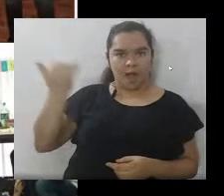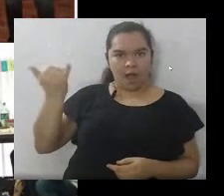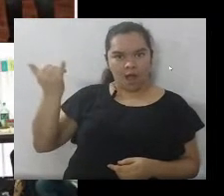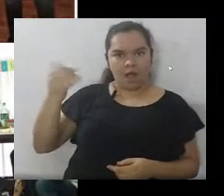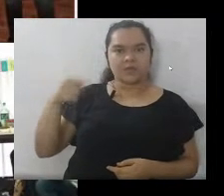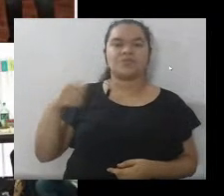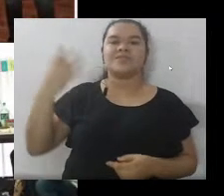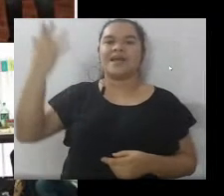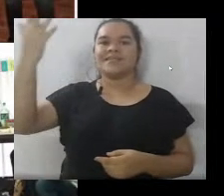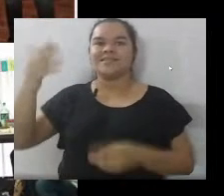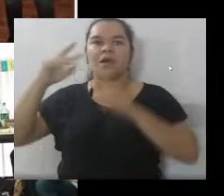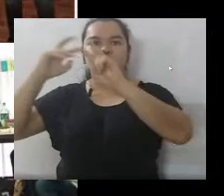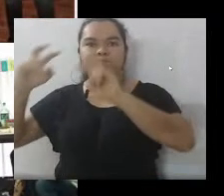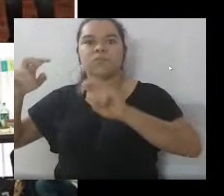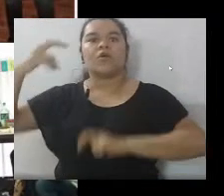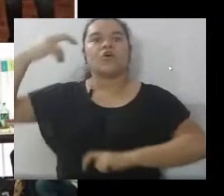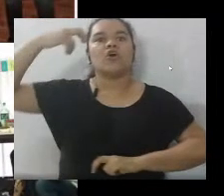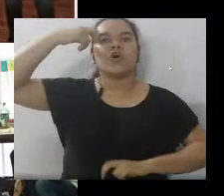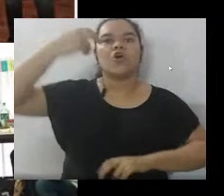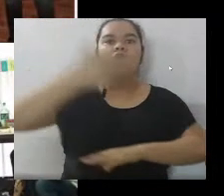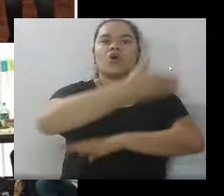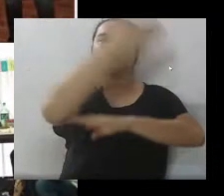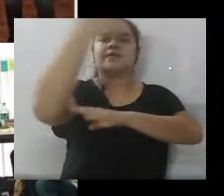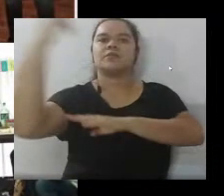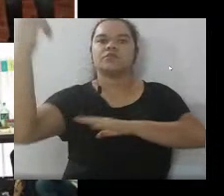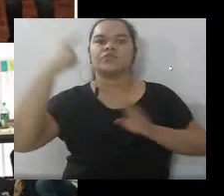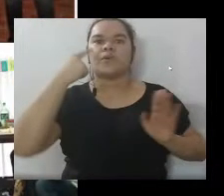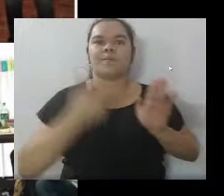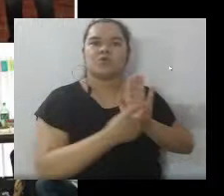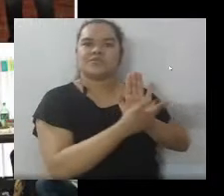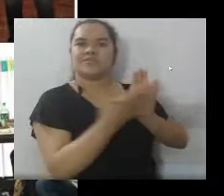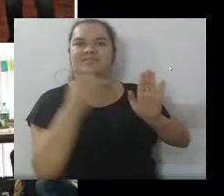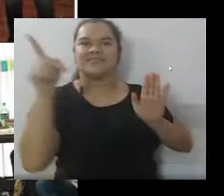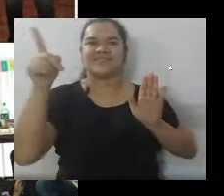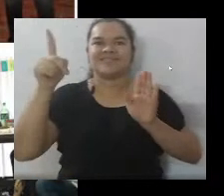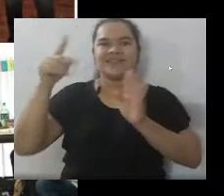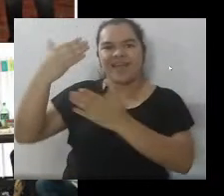presentando nuestros resultados a congresos, ¿sí? En otros momentos estamos